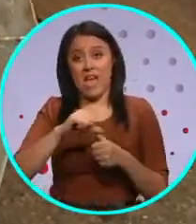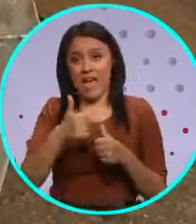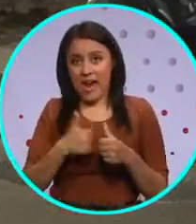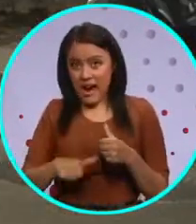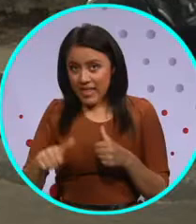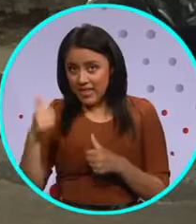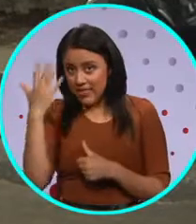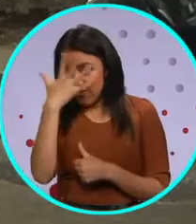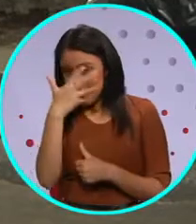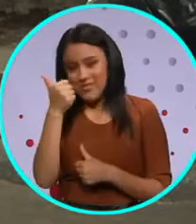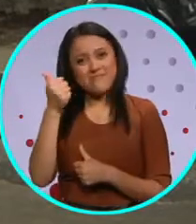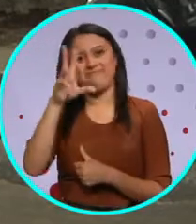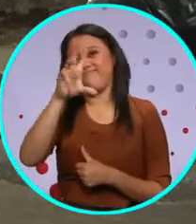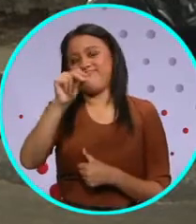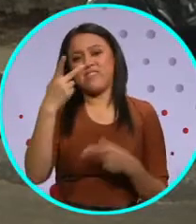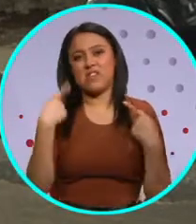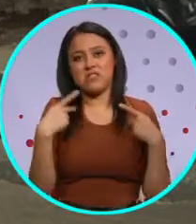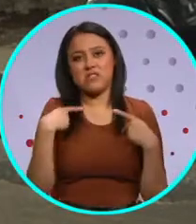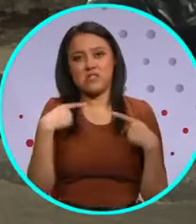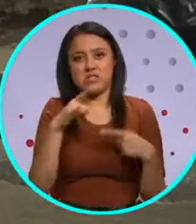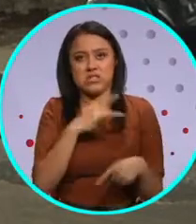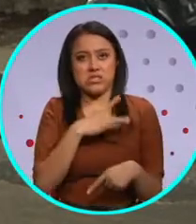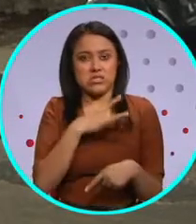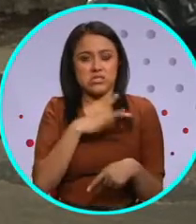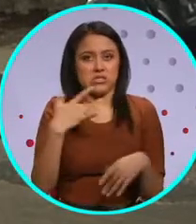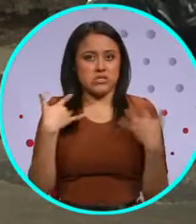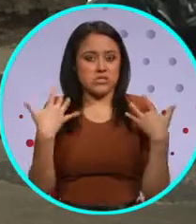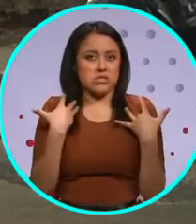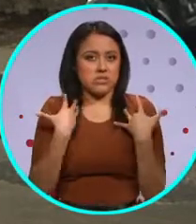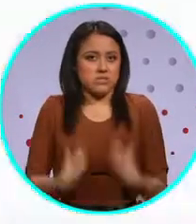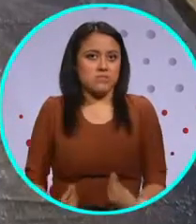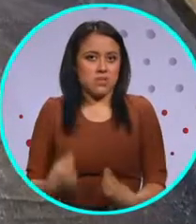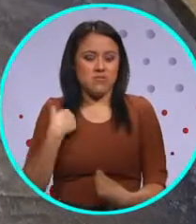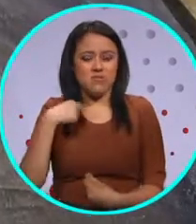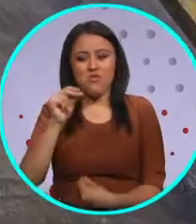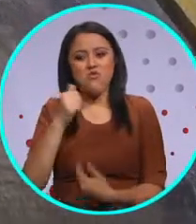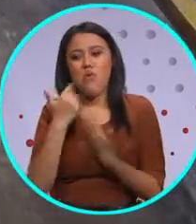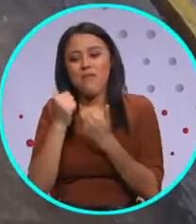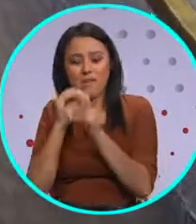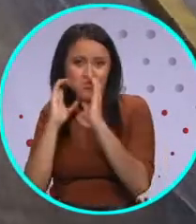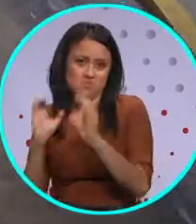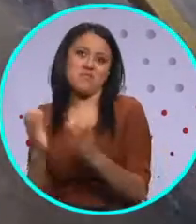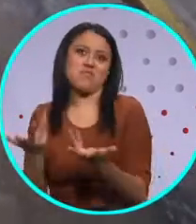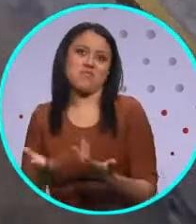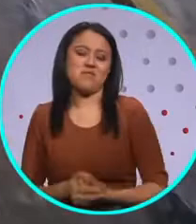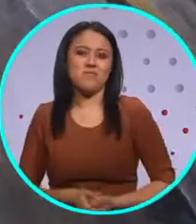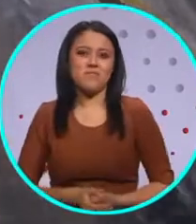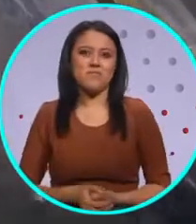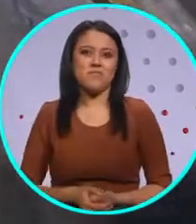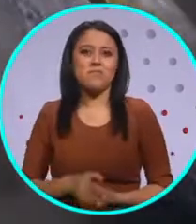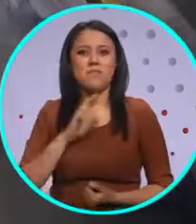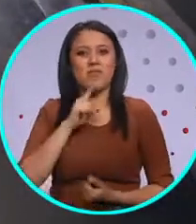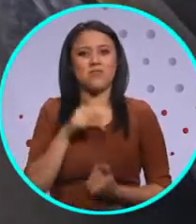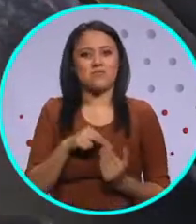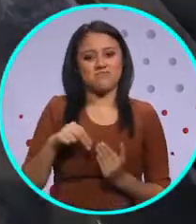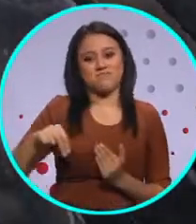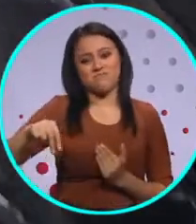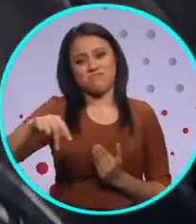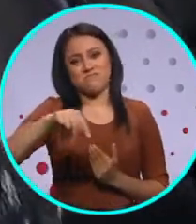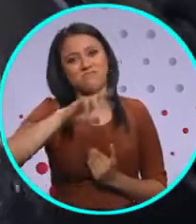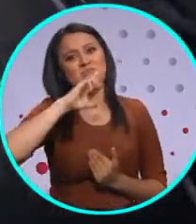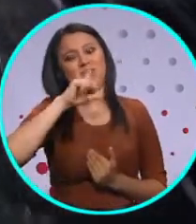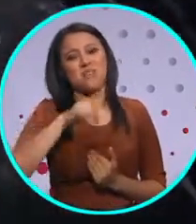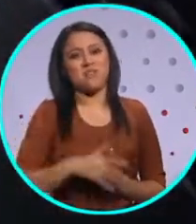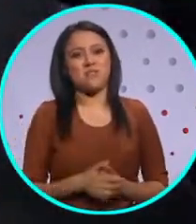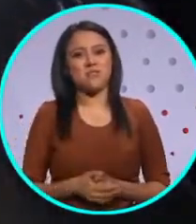apreciado por los peatones que sienten que este bajo puente está muy descuidado y prefiero rodearlo antes de pasar por él